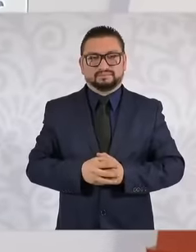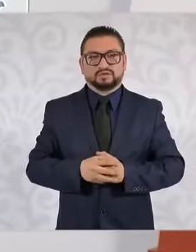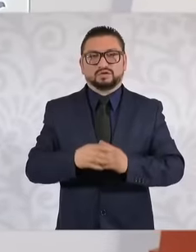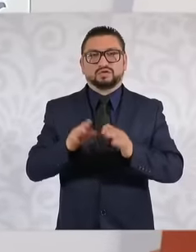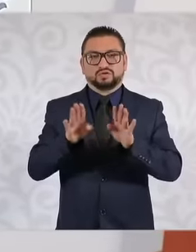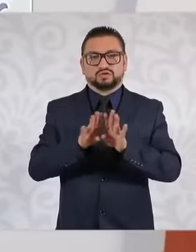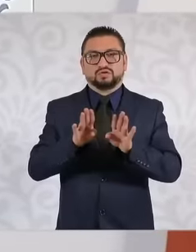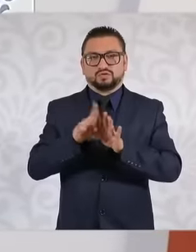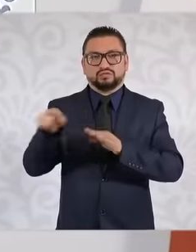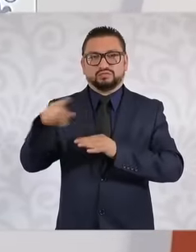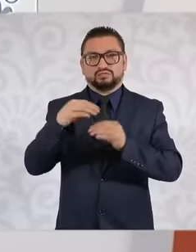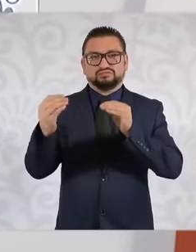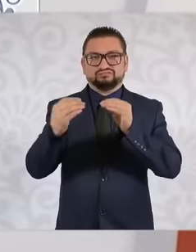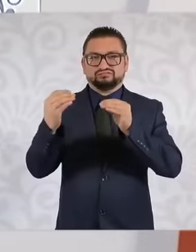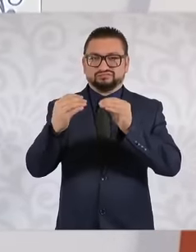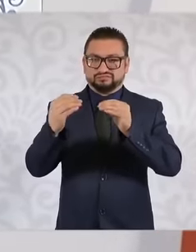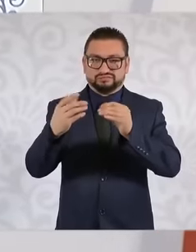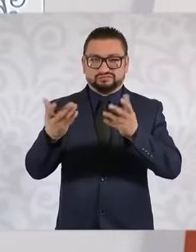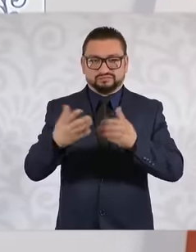del debate.